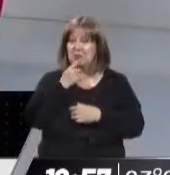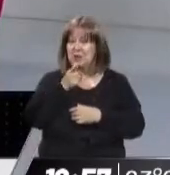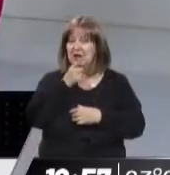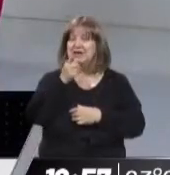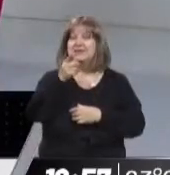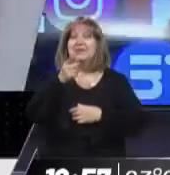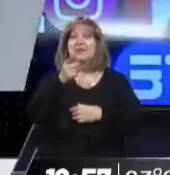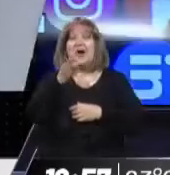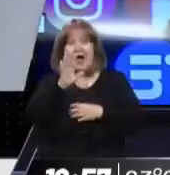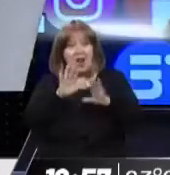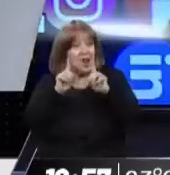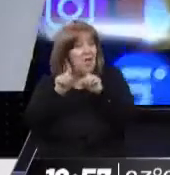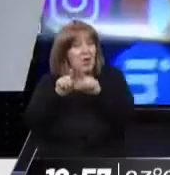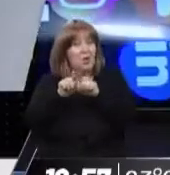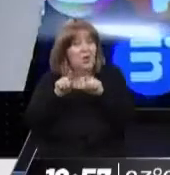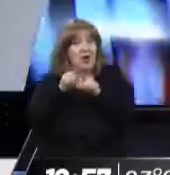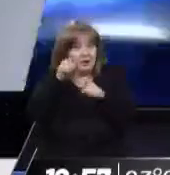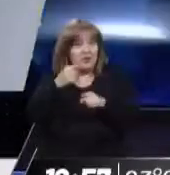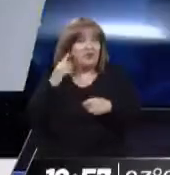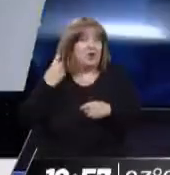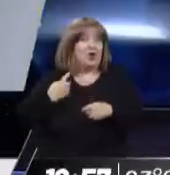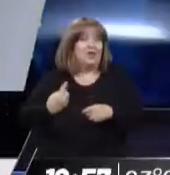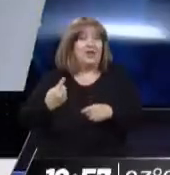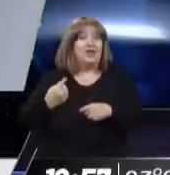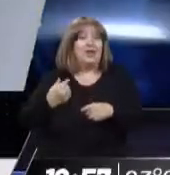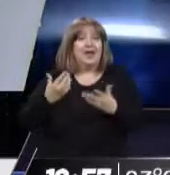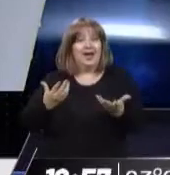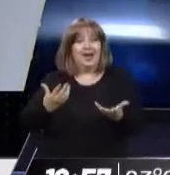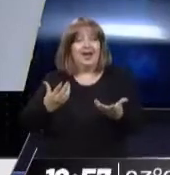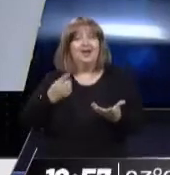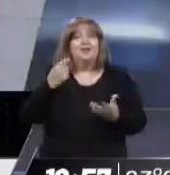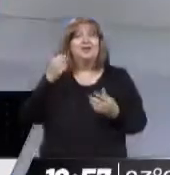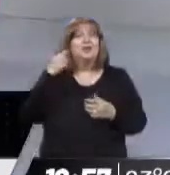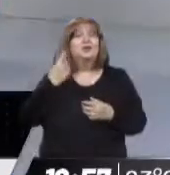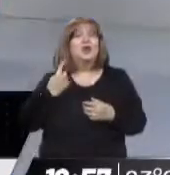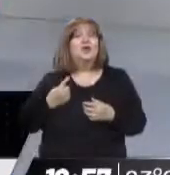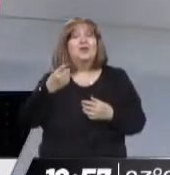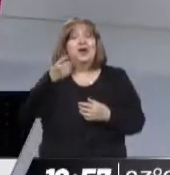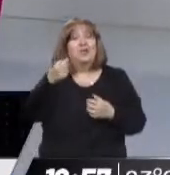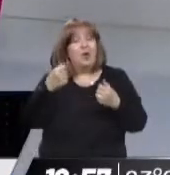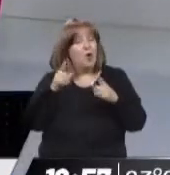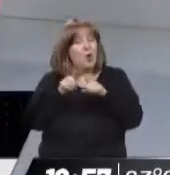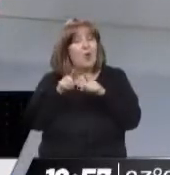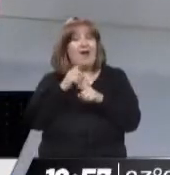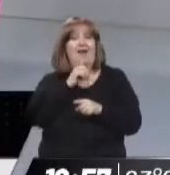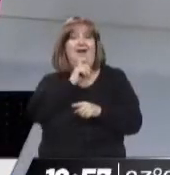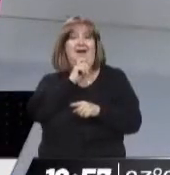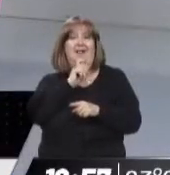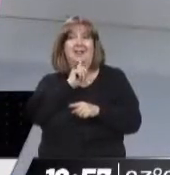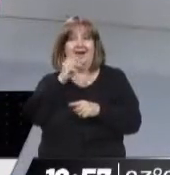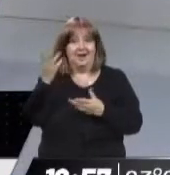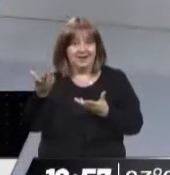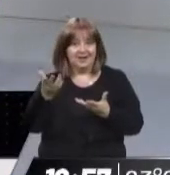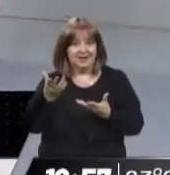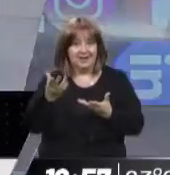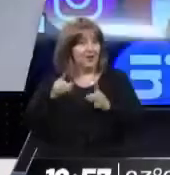¿Qué hace usted que no hizo lo mismo para ir a Qatar? Claro. Yo no sé lo que ocurrió. ¿Cuántos años tiene? 11. Tiene 11 años. Claro, se va de viaje de